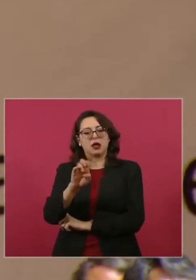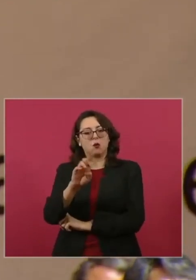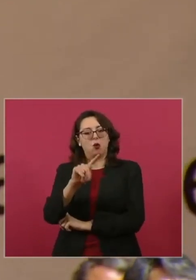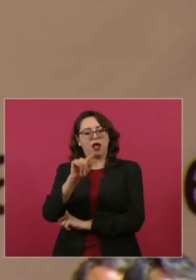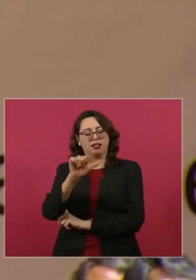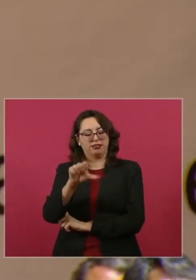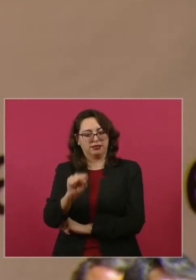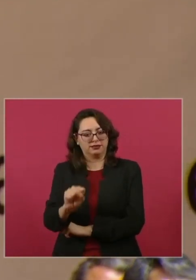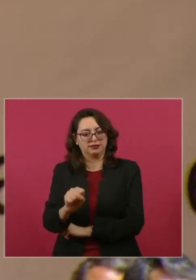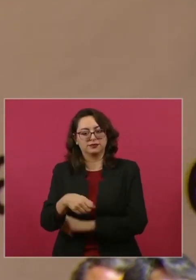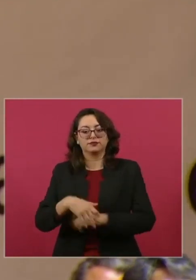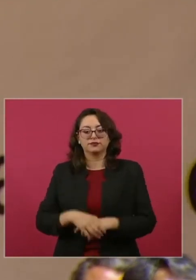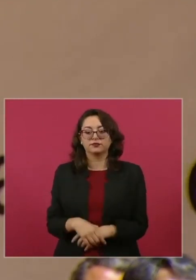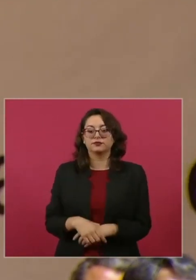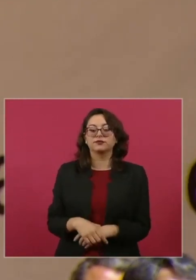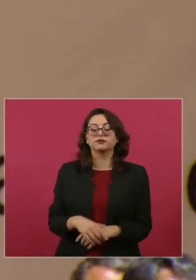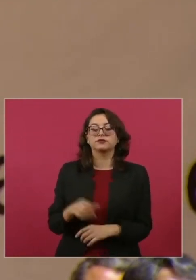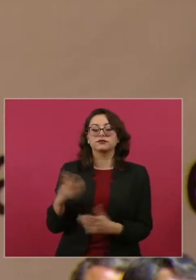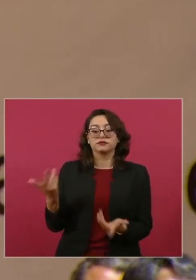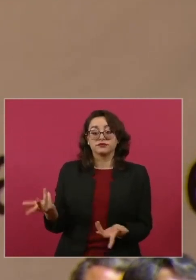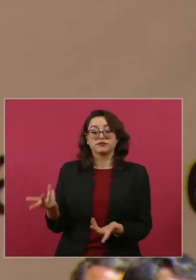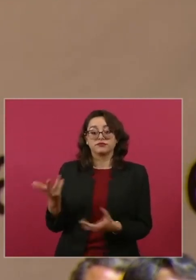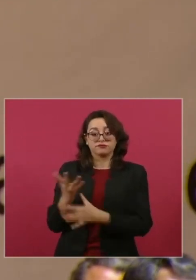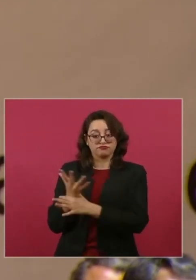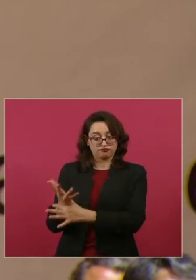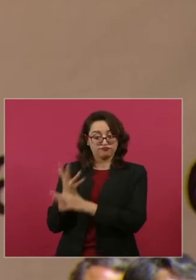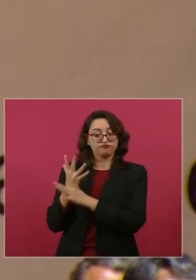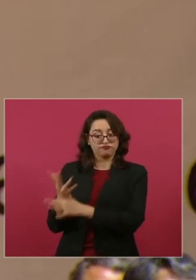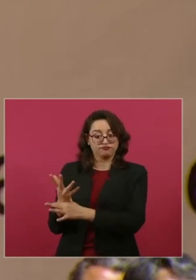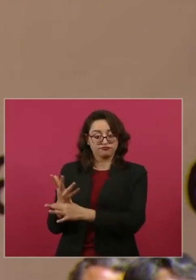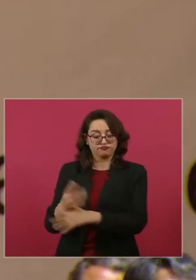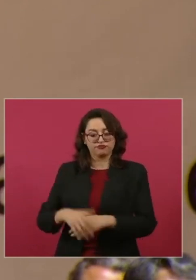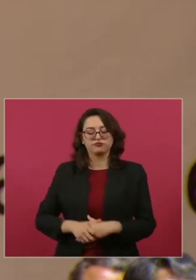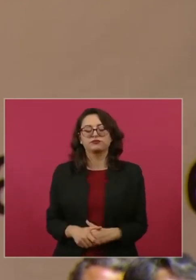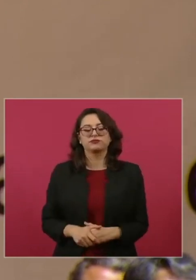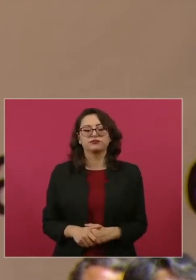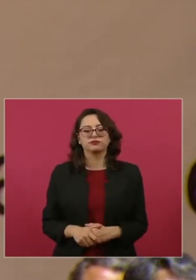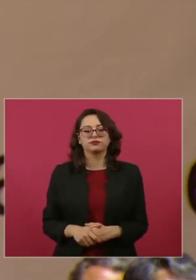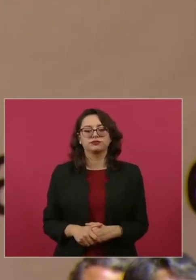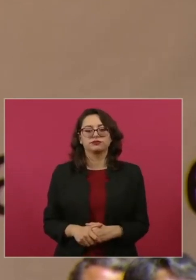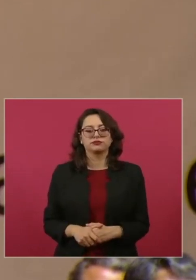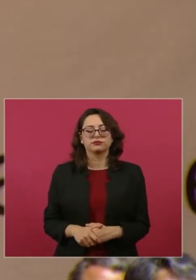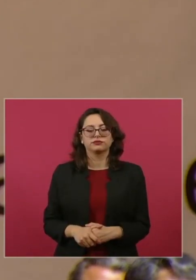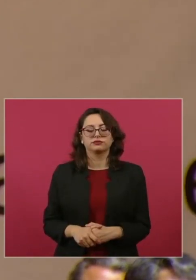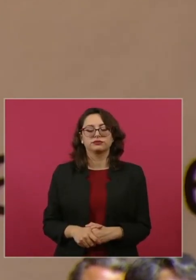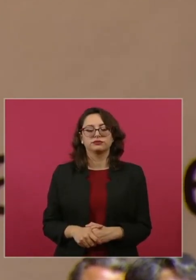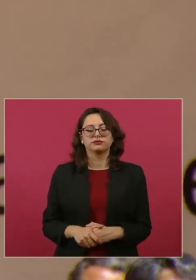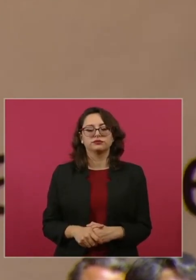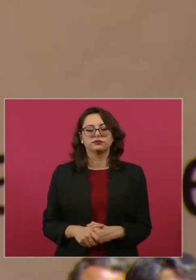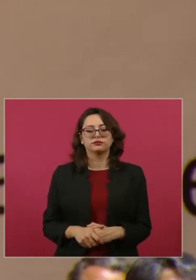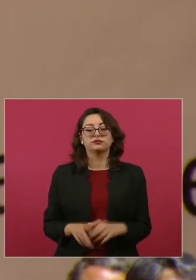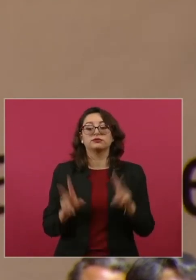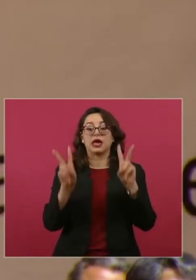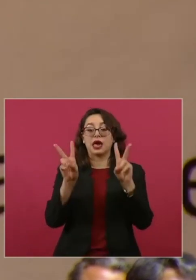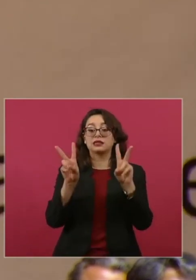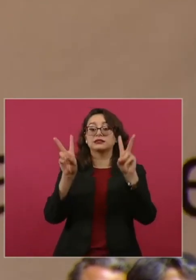Entonces, as a Mexican el maestro Revueltas writer escribió un ensayo. Revueltas wrote an essay que lo